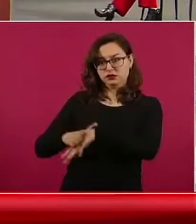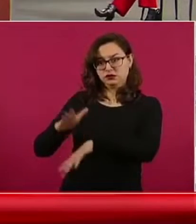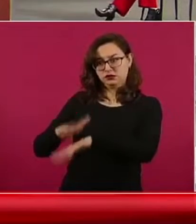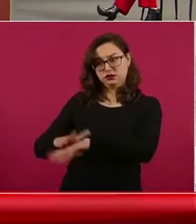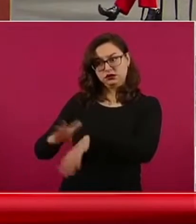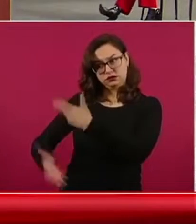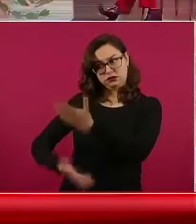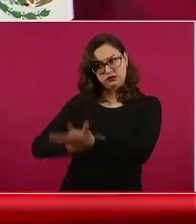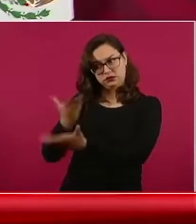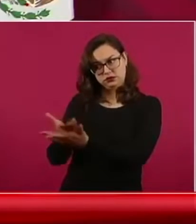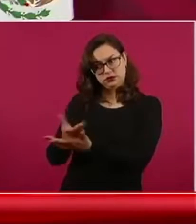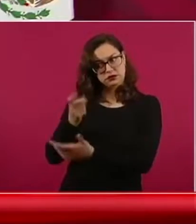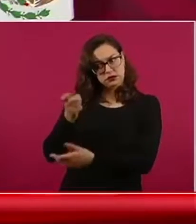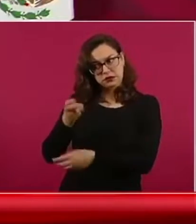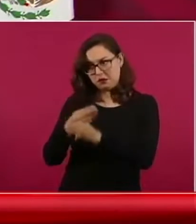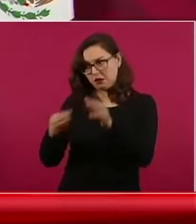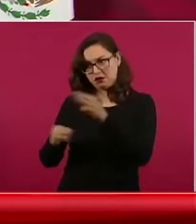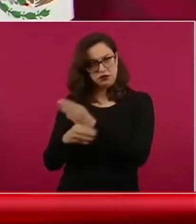Vamos a pararnos,